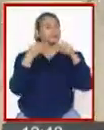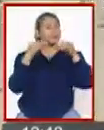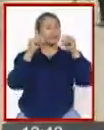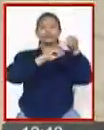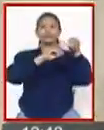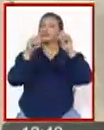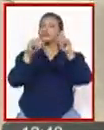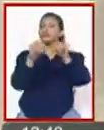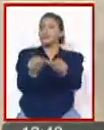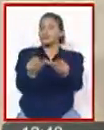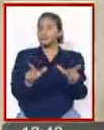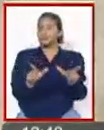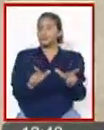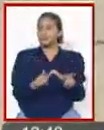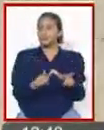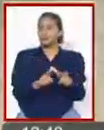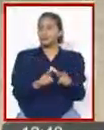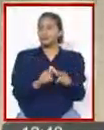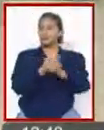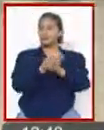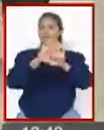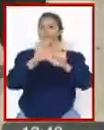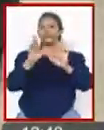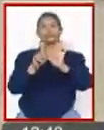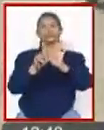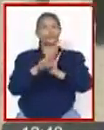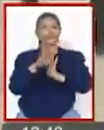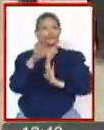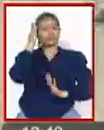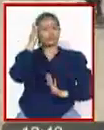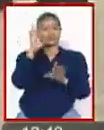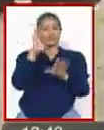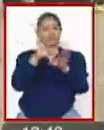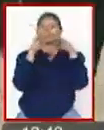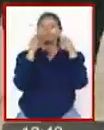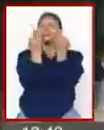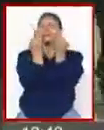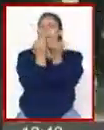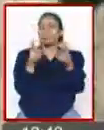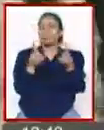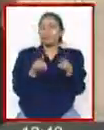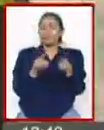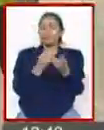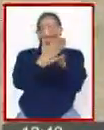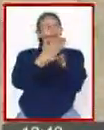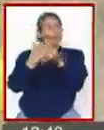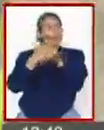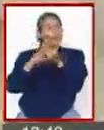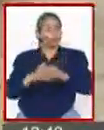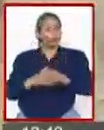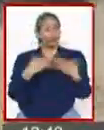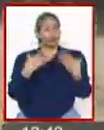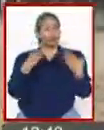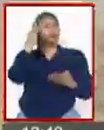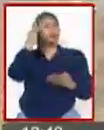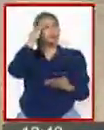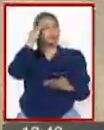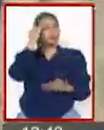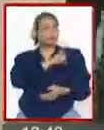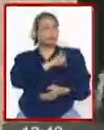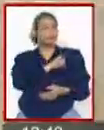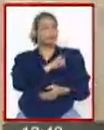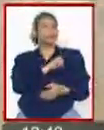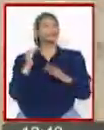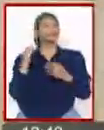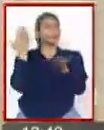asentadas en este lugar de manera ilegal. Se conoce que estas familias también que fueron desalojadas ya conocían de que la policía